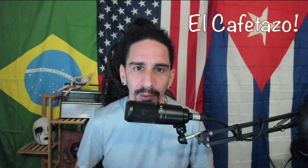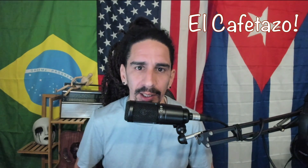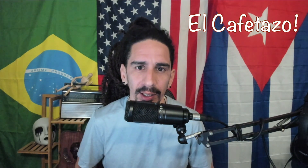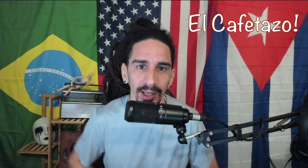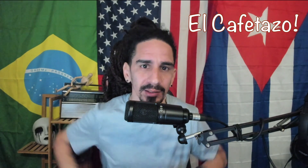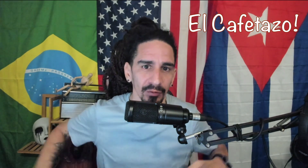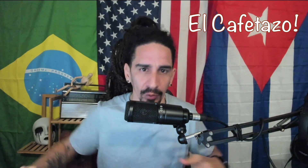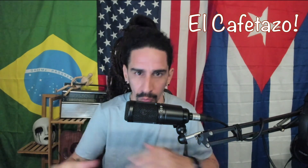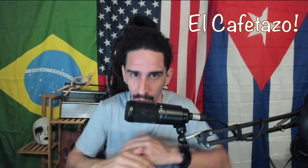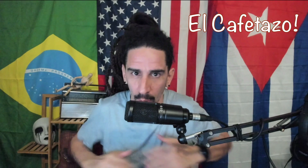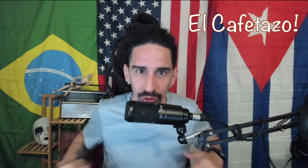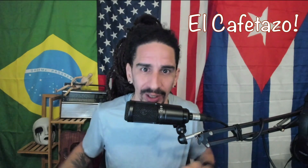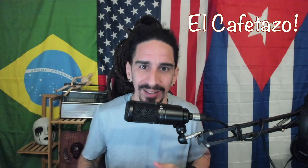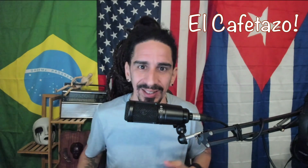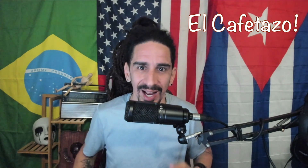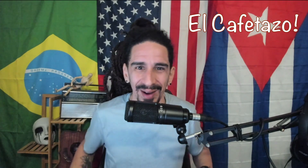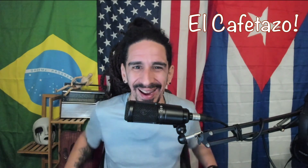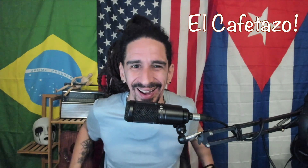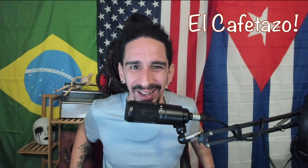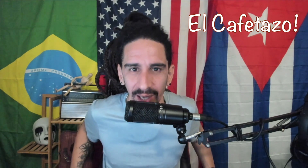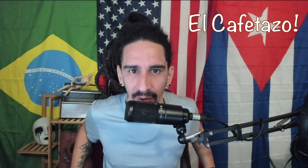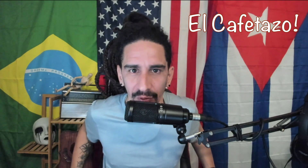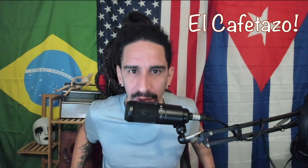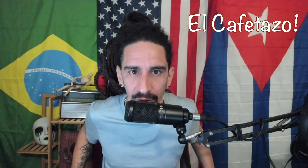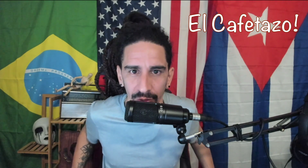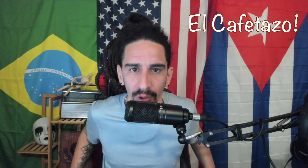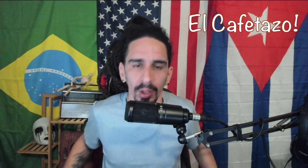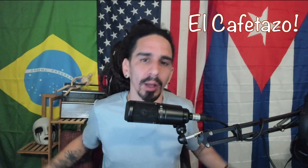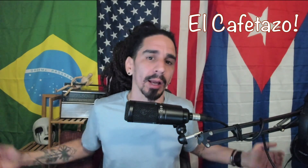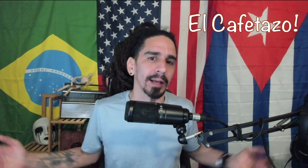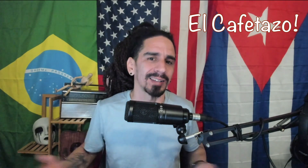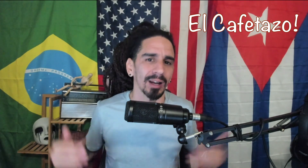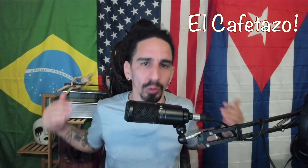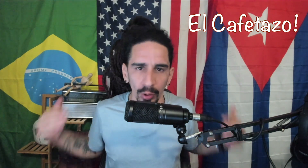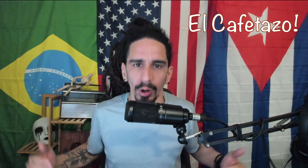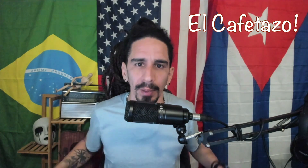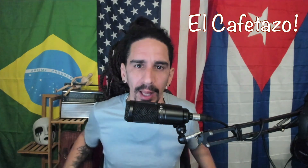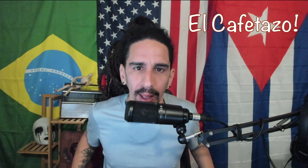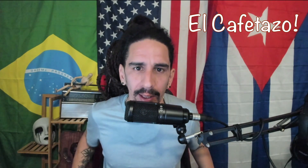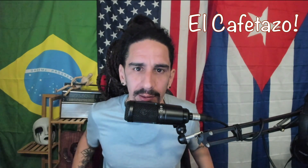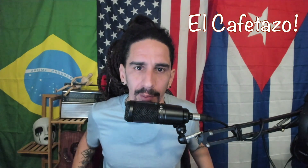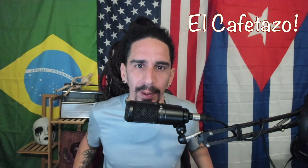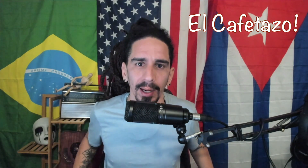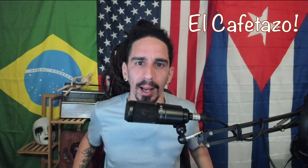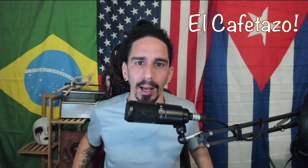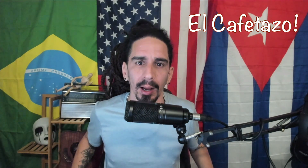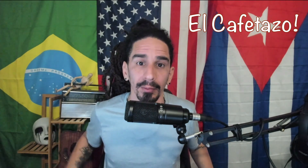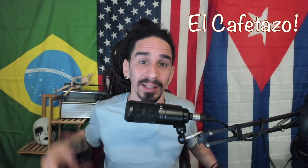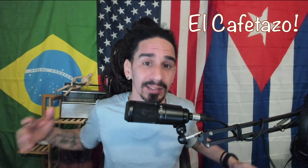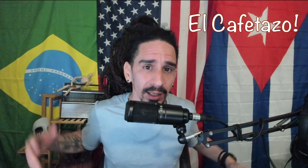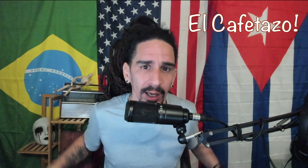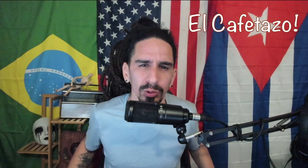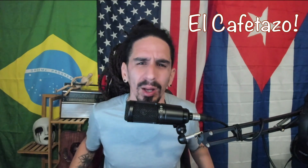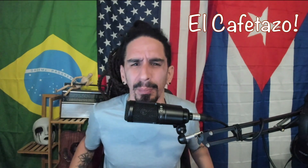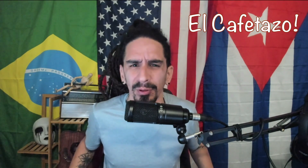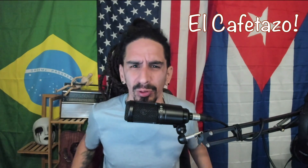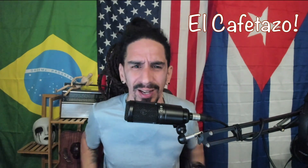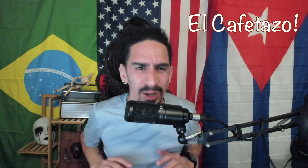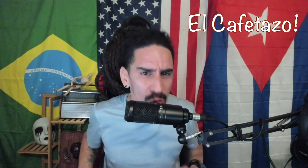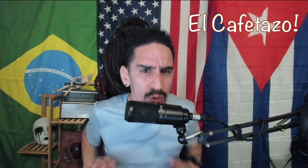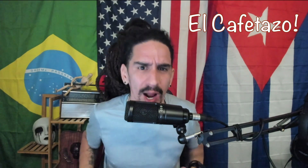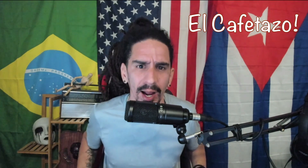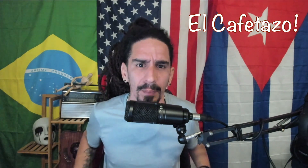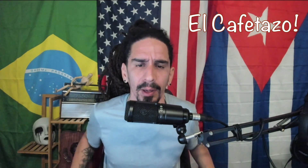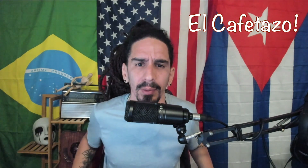7 de la mañana y se forma una cosa que se llama el café estás ahí se reúnen una pila de gente para decirle a todas las